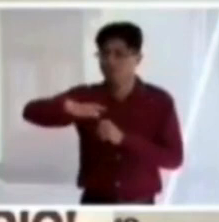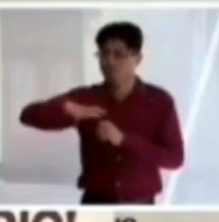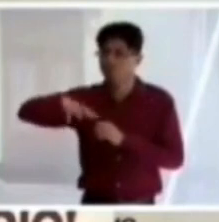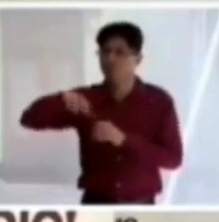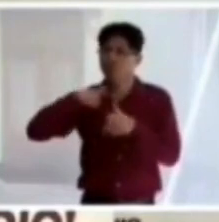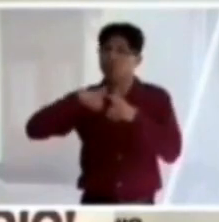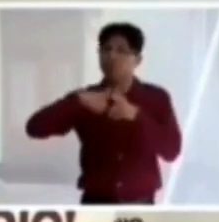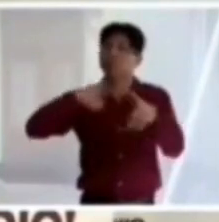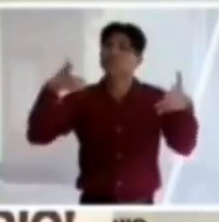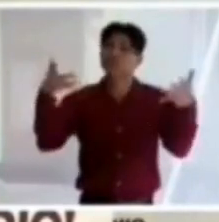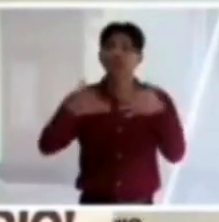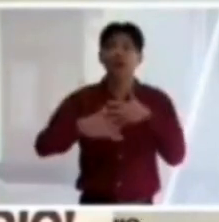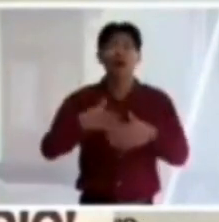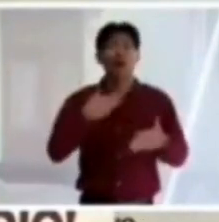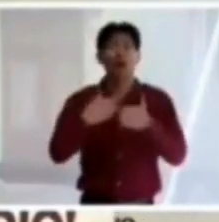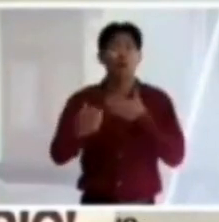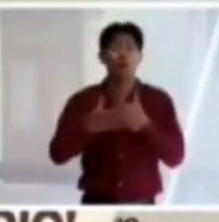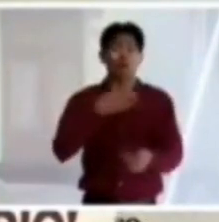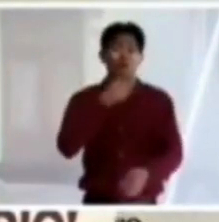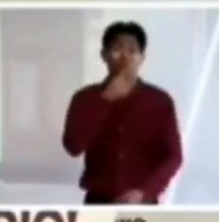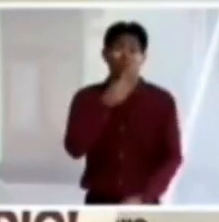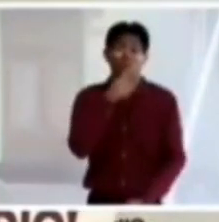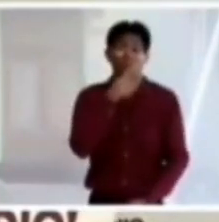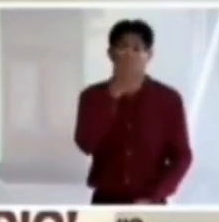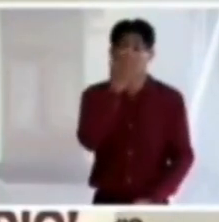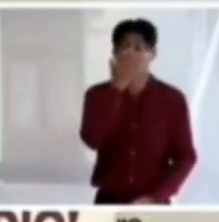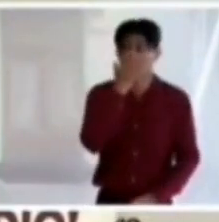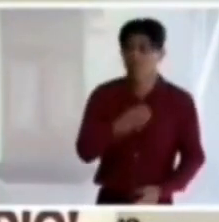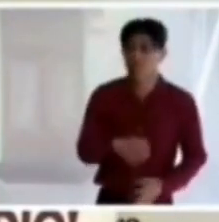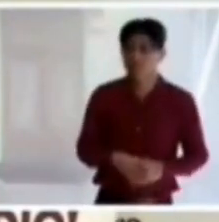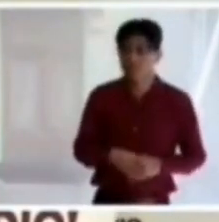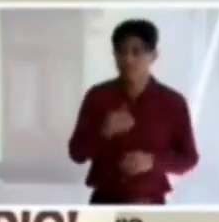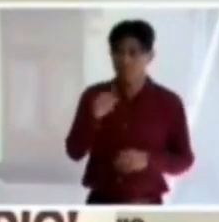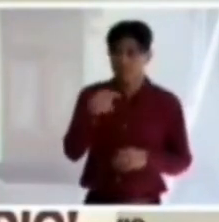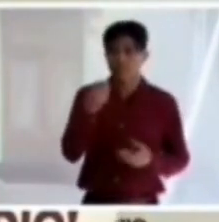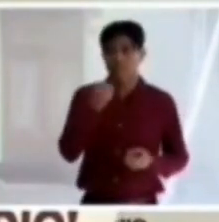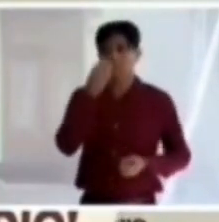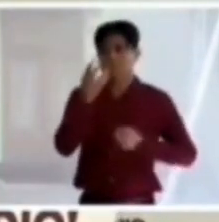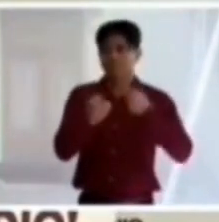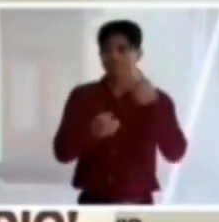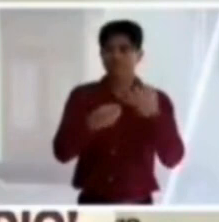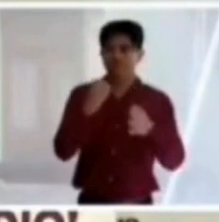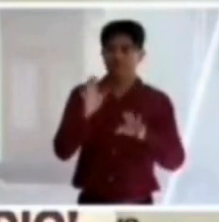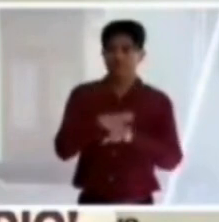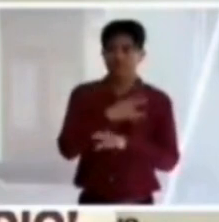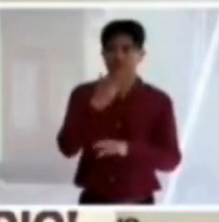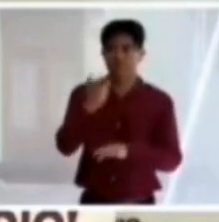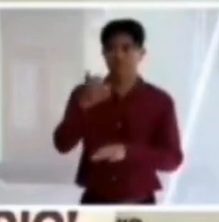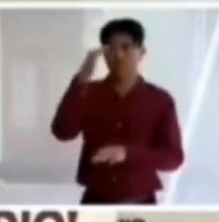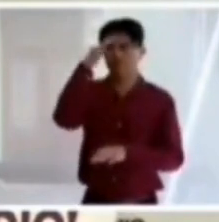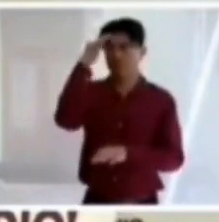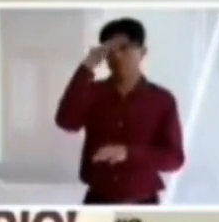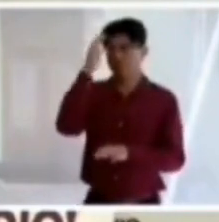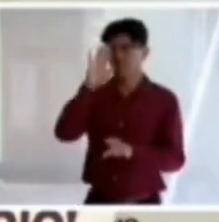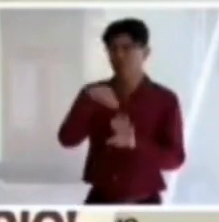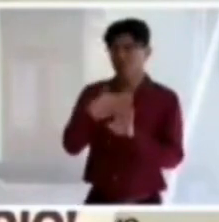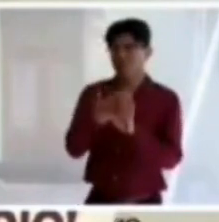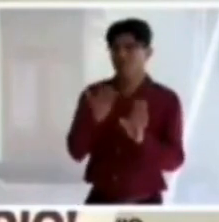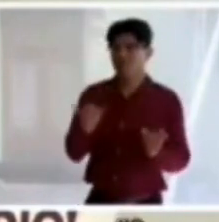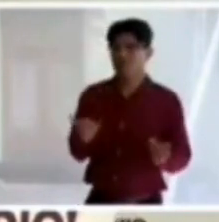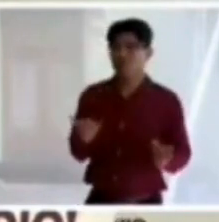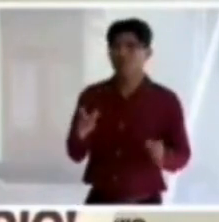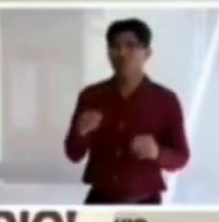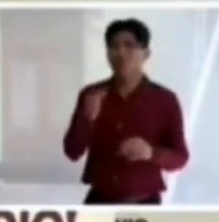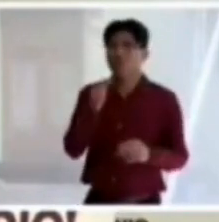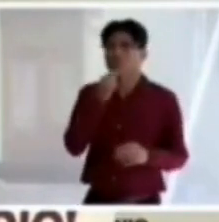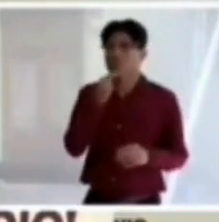lo siguen haciendo hasta nuestros días. Entonces, son las expresiones, por eso creen que ofenden. Cuando a un niño